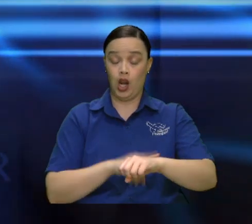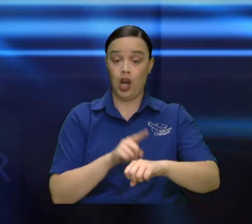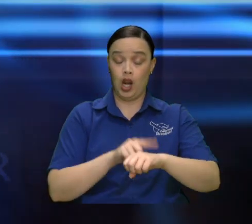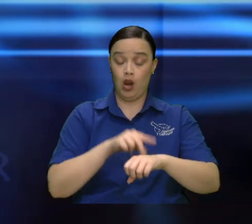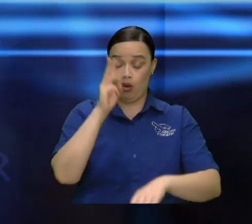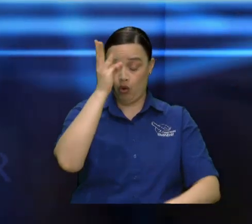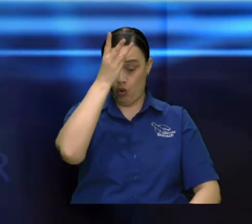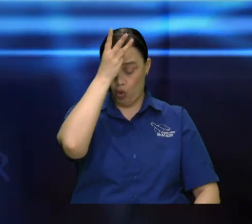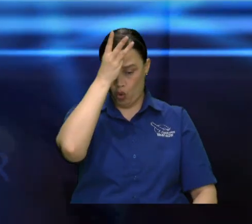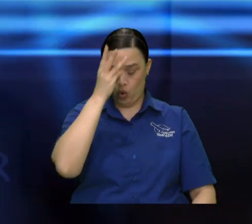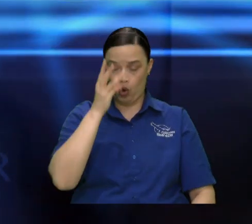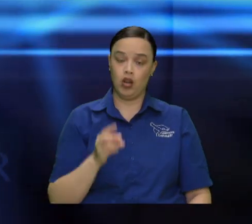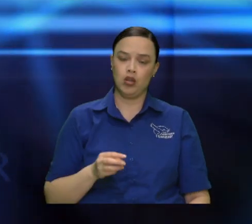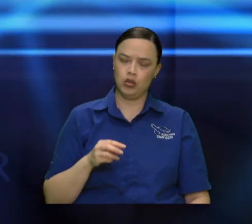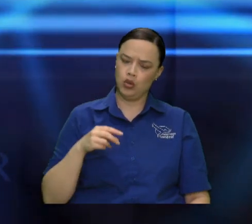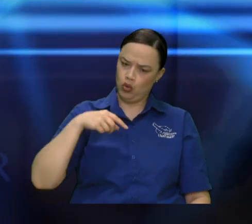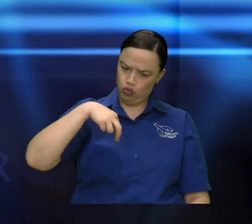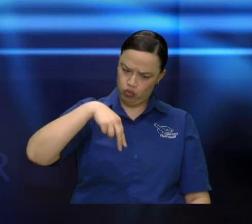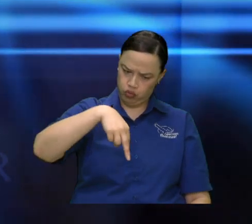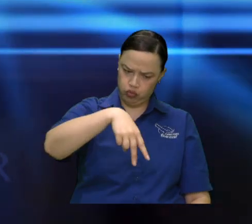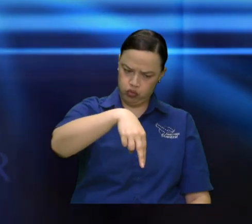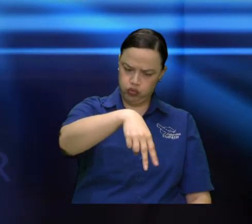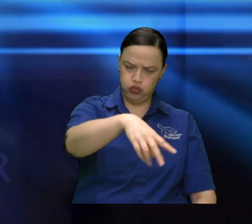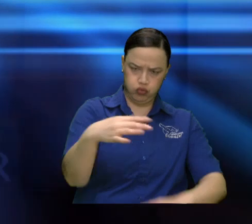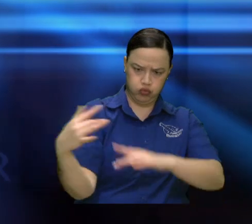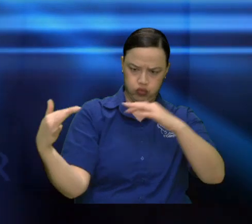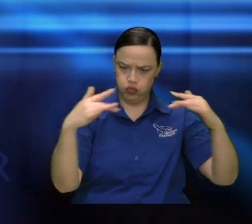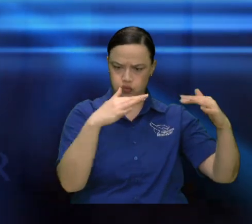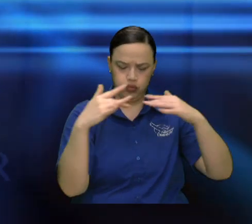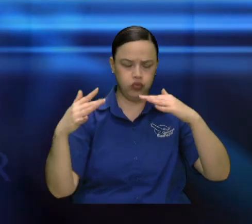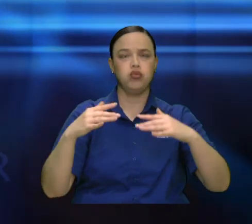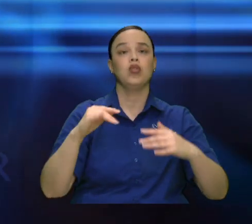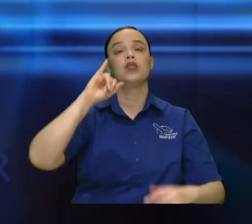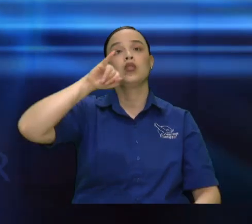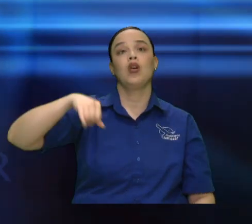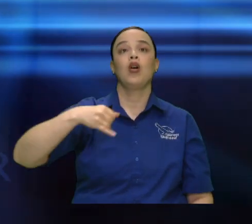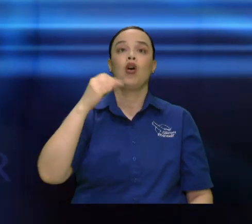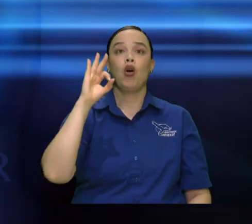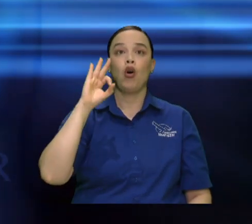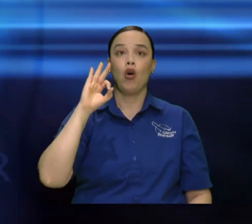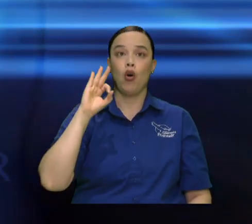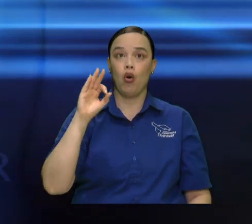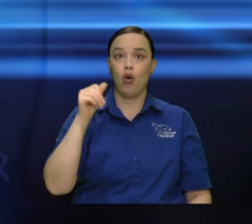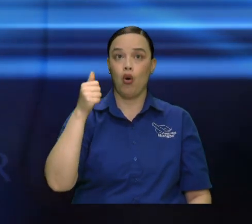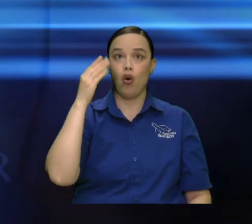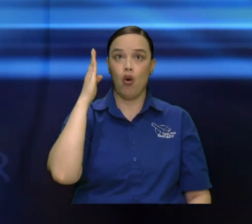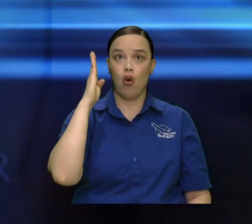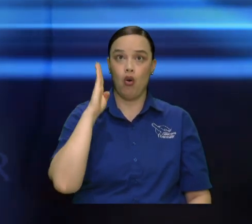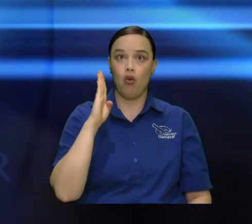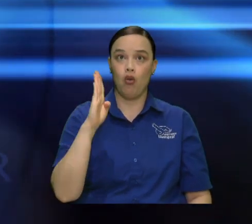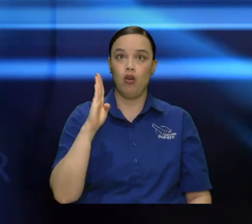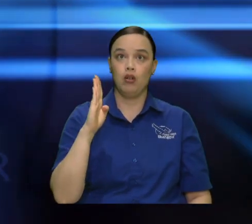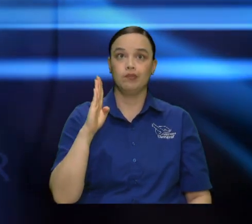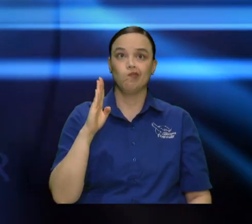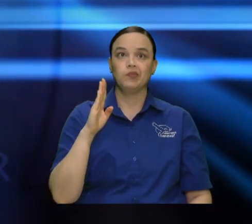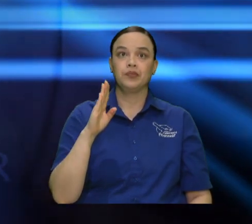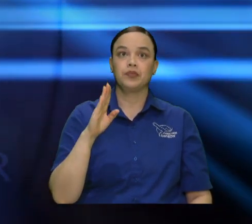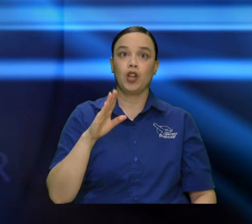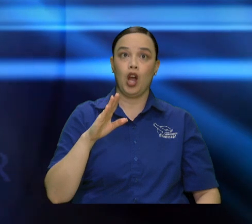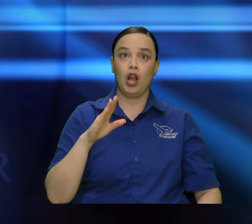a la guerra juan sacó el ejército y devastó la tierra de los hijos de amón y fue y